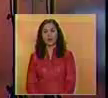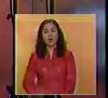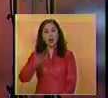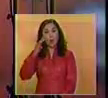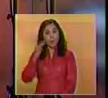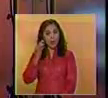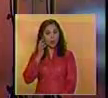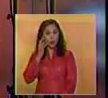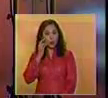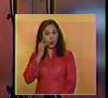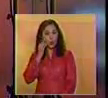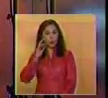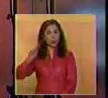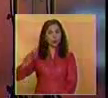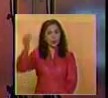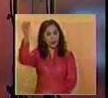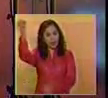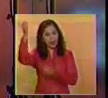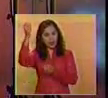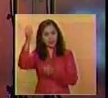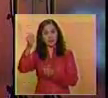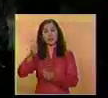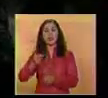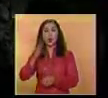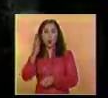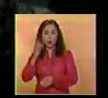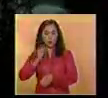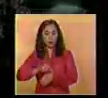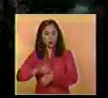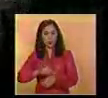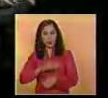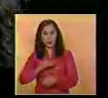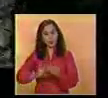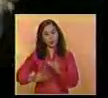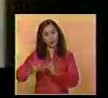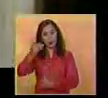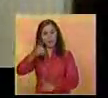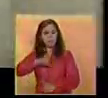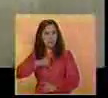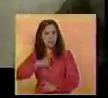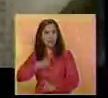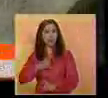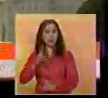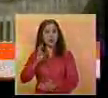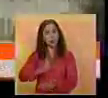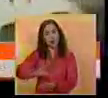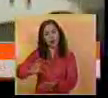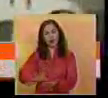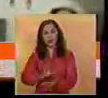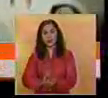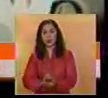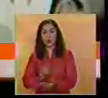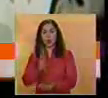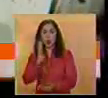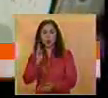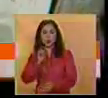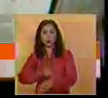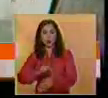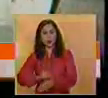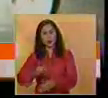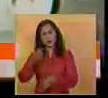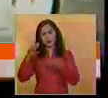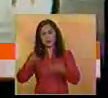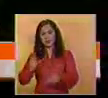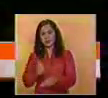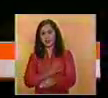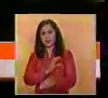Madonna rompe su propio récord de éxitos con 4 Minutes. La diva del pop se superó a sí misma con su nuevo single 4 Minutes, el primer sencillo promocional de su nuevo